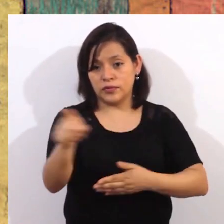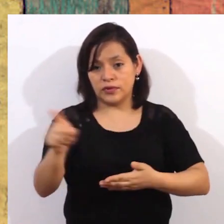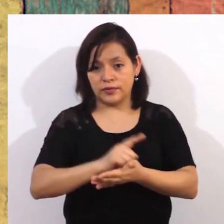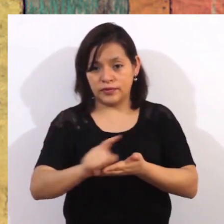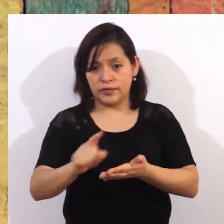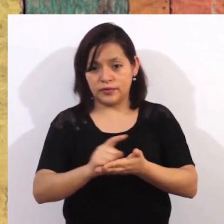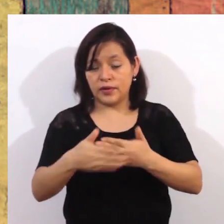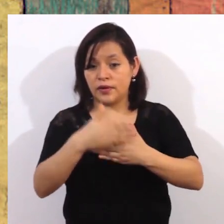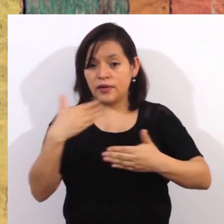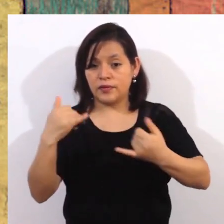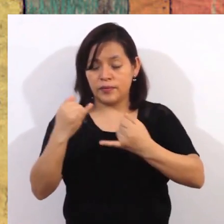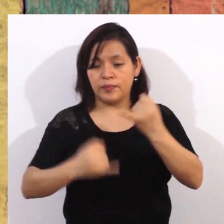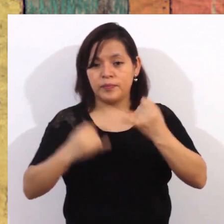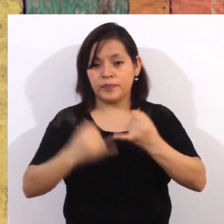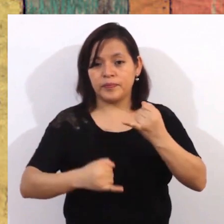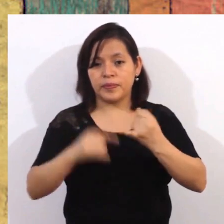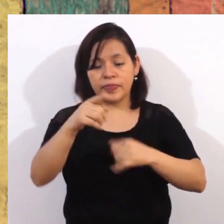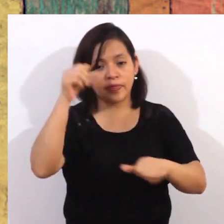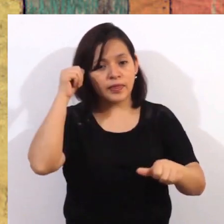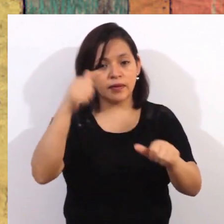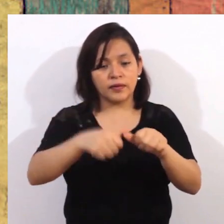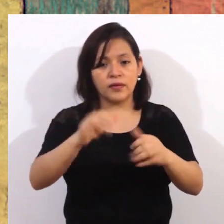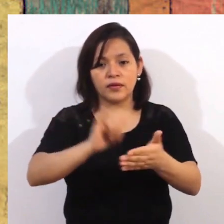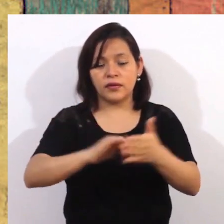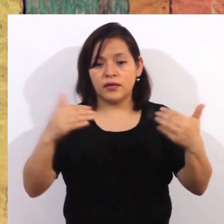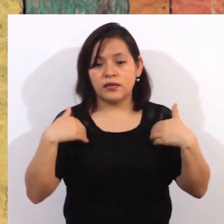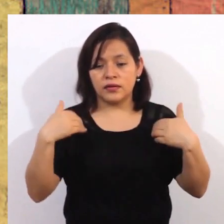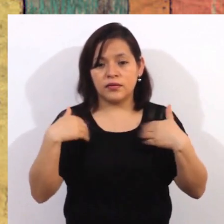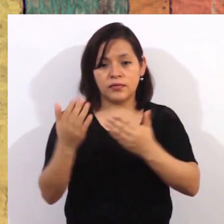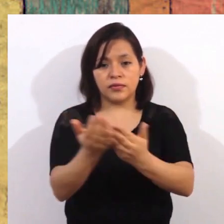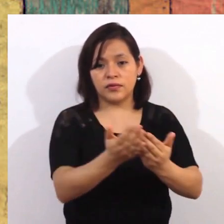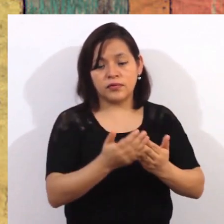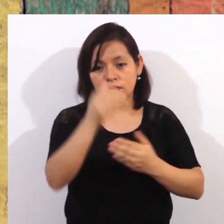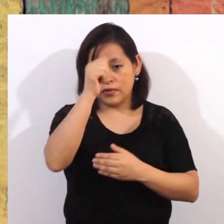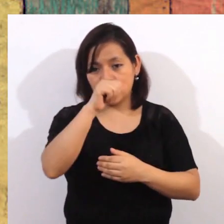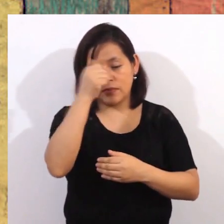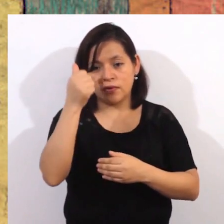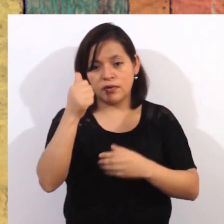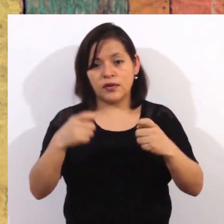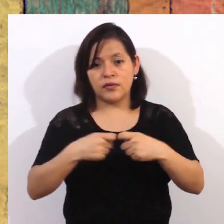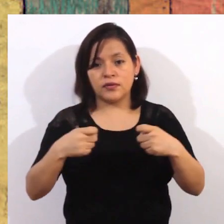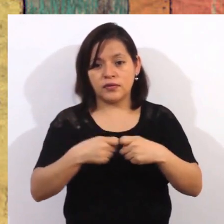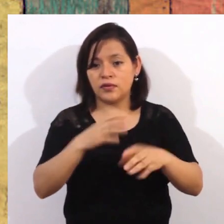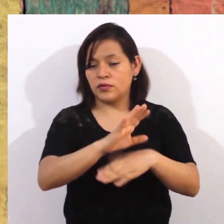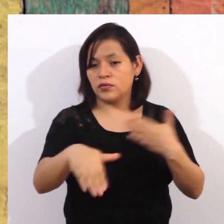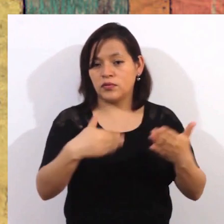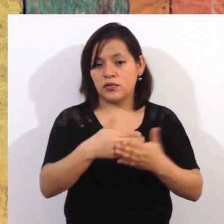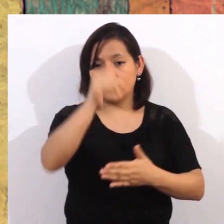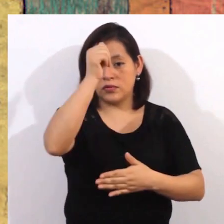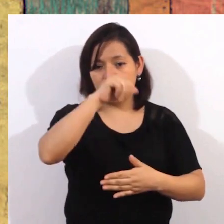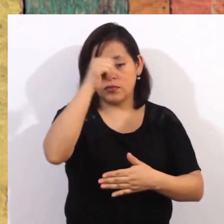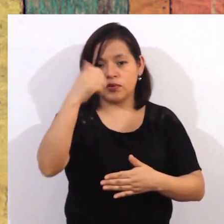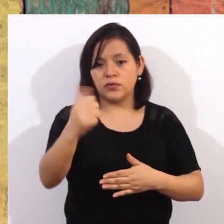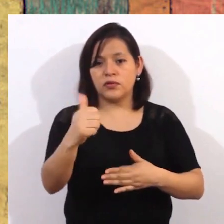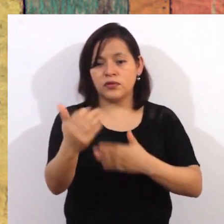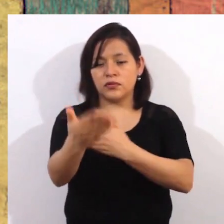semana. Antes de despedirnos, les recordamos que tenemos escuela dominical en línea todos los domingos a